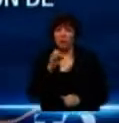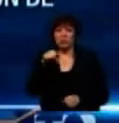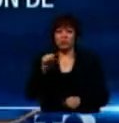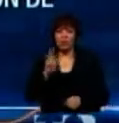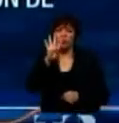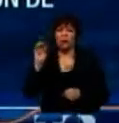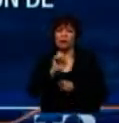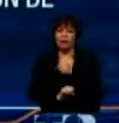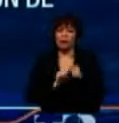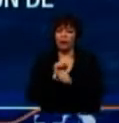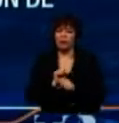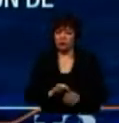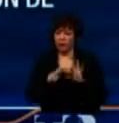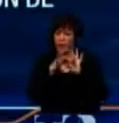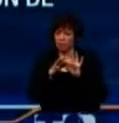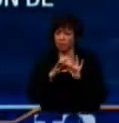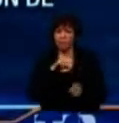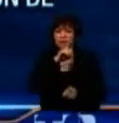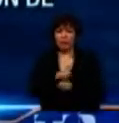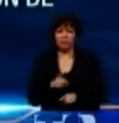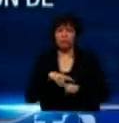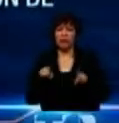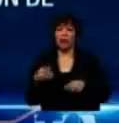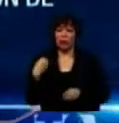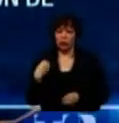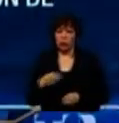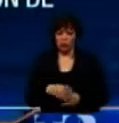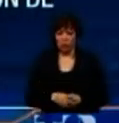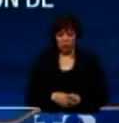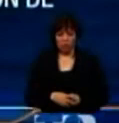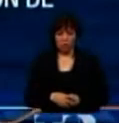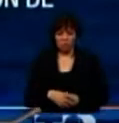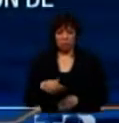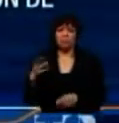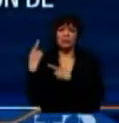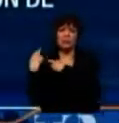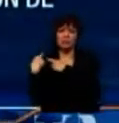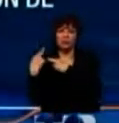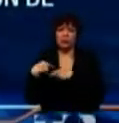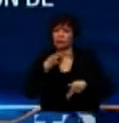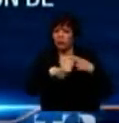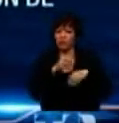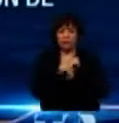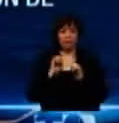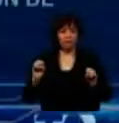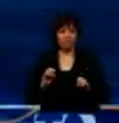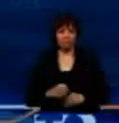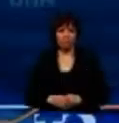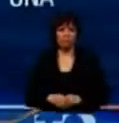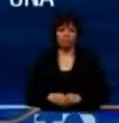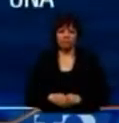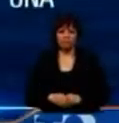de 40 años con el señor enrique cadena pero no mantengo ni he tenido un vínculo comercial más allá de la relación de amistad